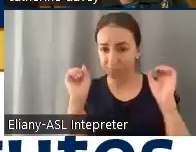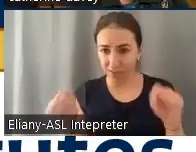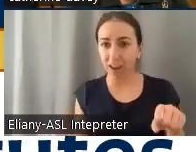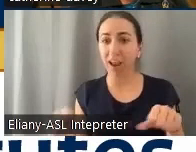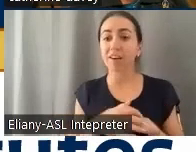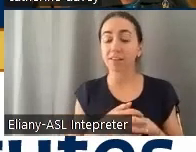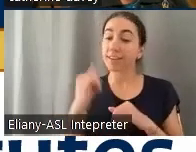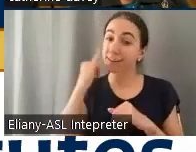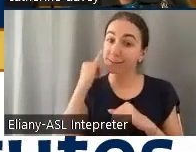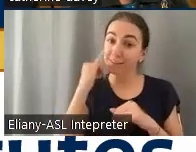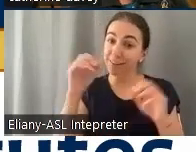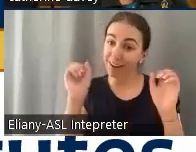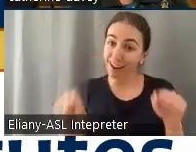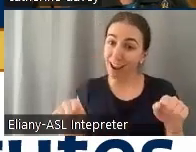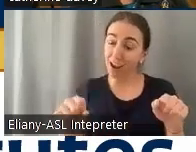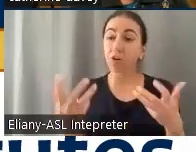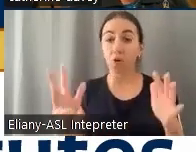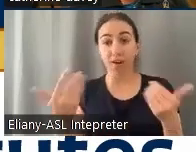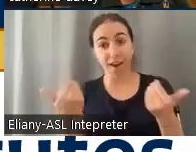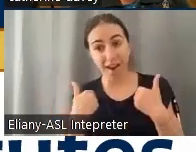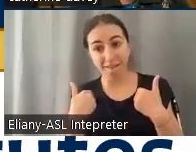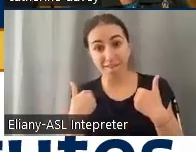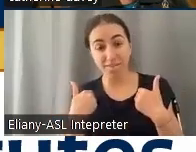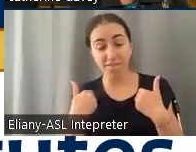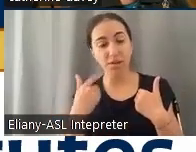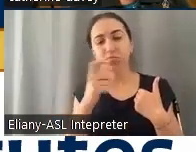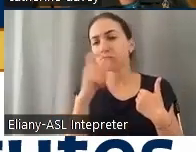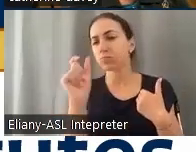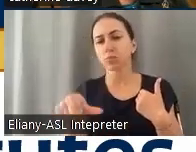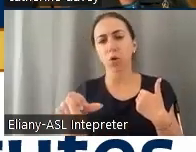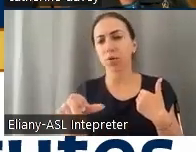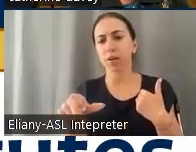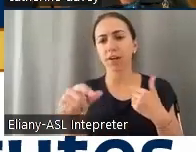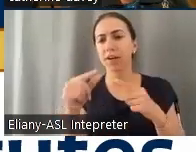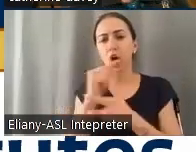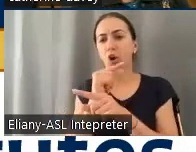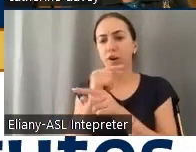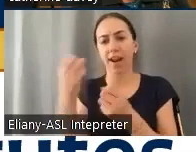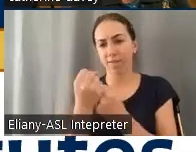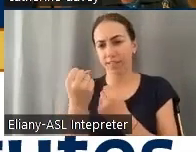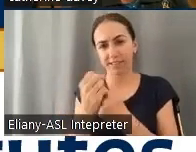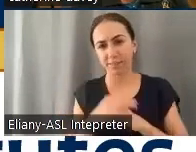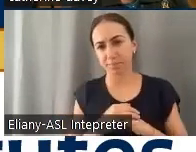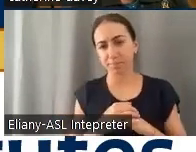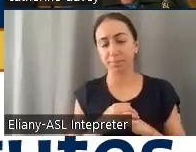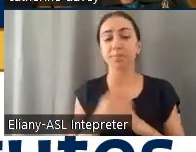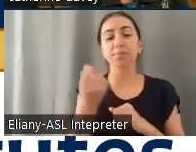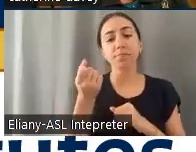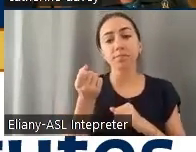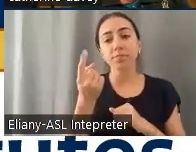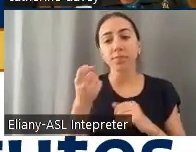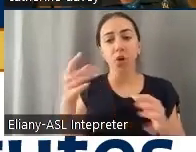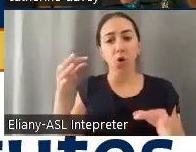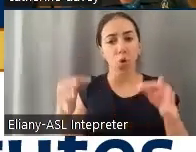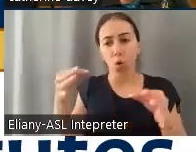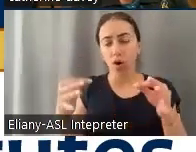Absolutamente pueden hacerlo. Y sí, pueden hacerlo. Y si lo han hecho, no tienen que ir a